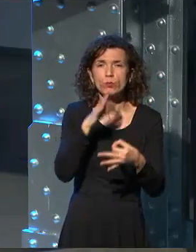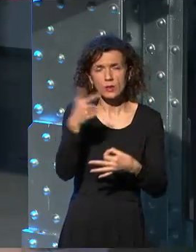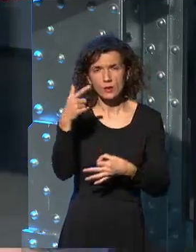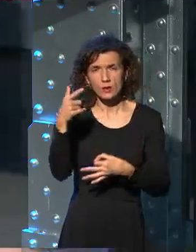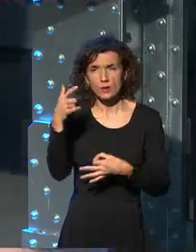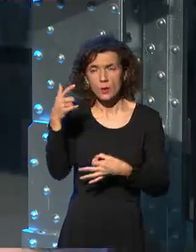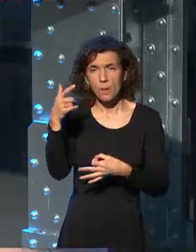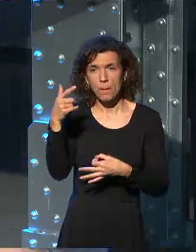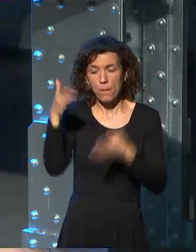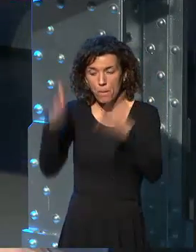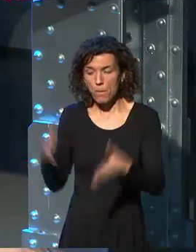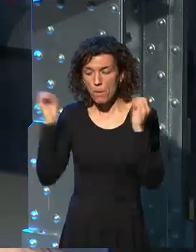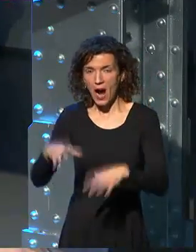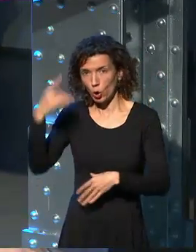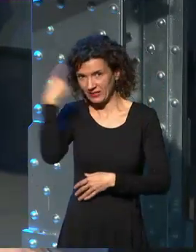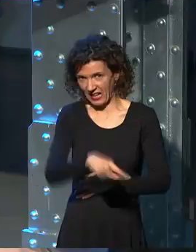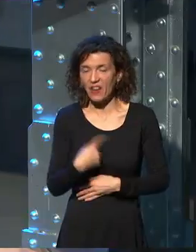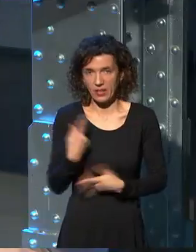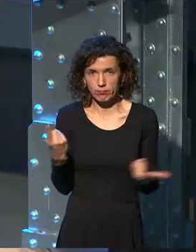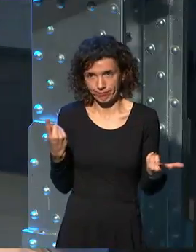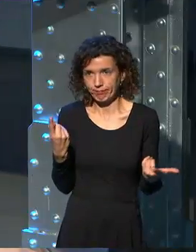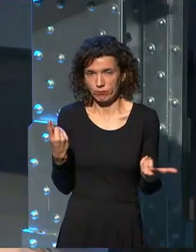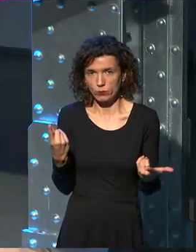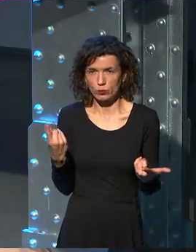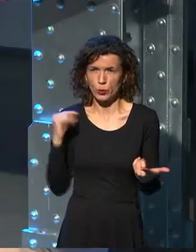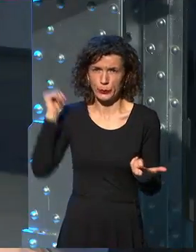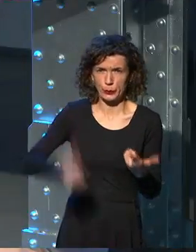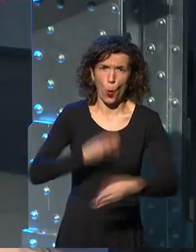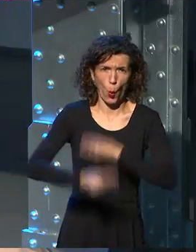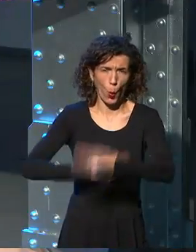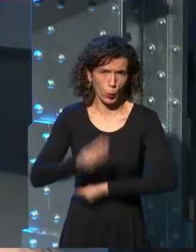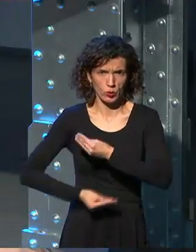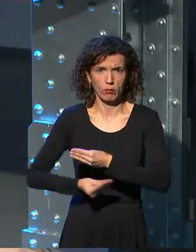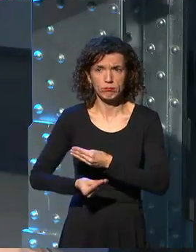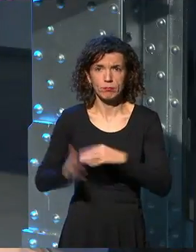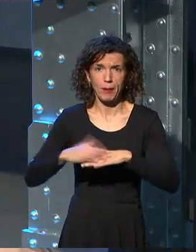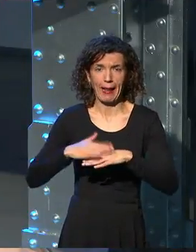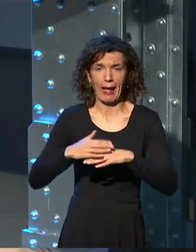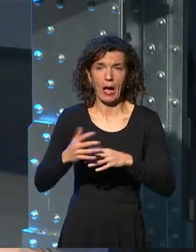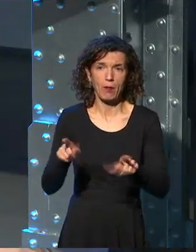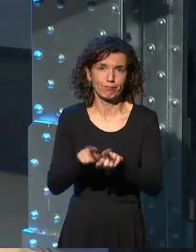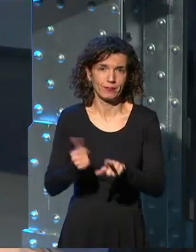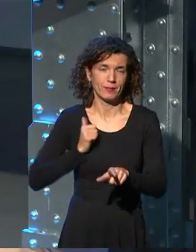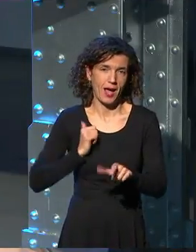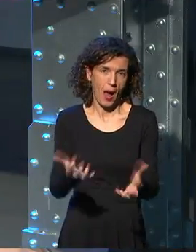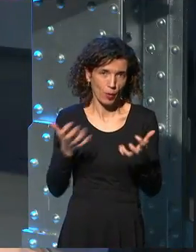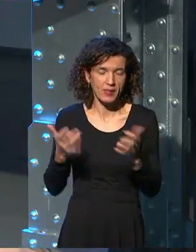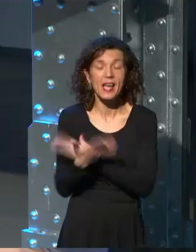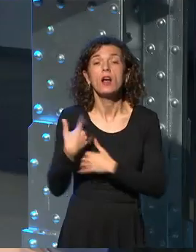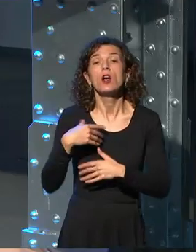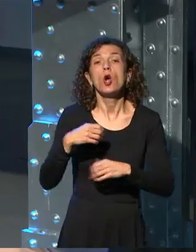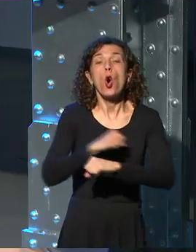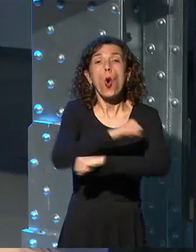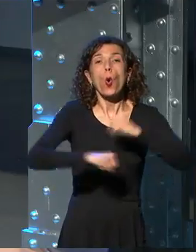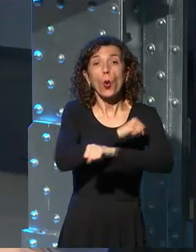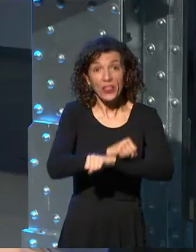magos siempre han utilizado, los magos más efectivos siempre han utilizado para su ventaja. Houdini, por ejemplo,